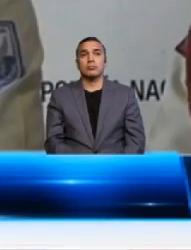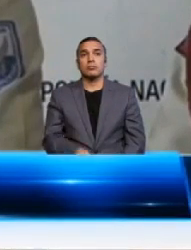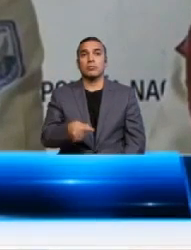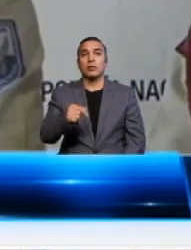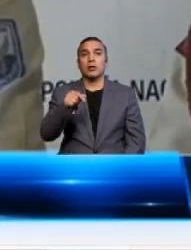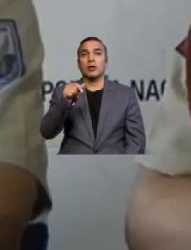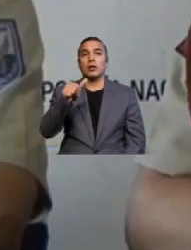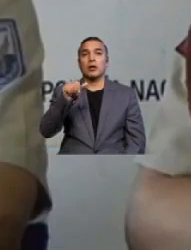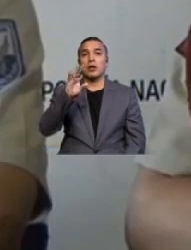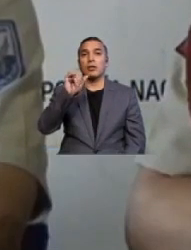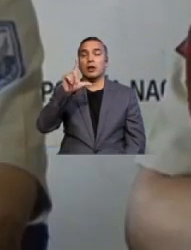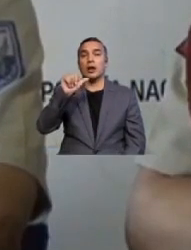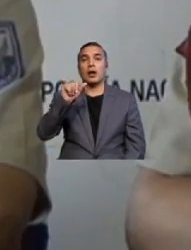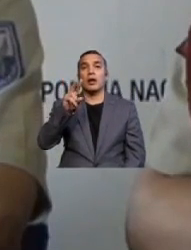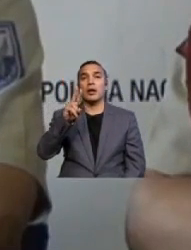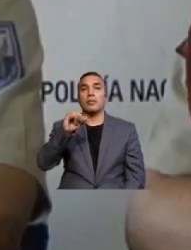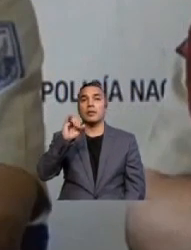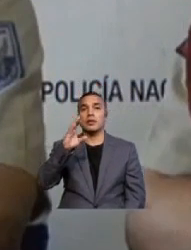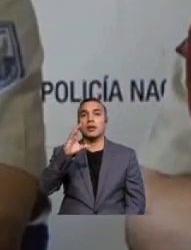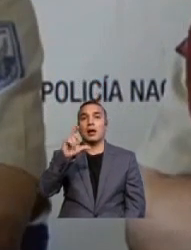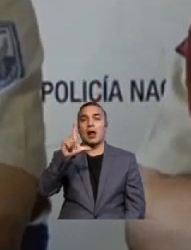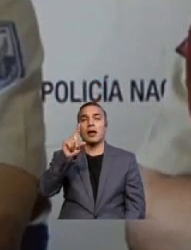Mistral, se procede a la detención de